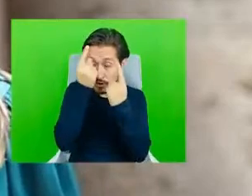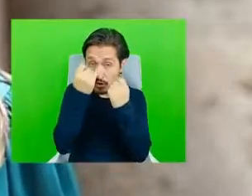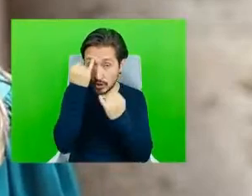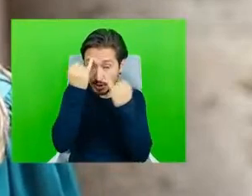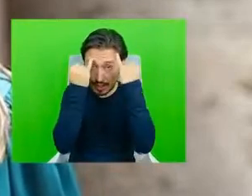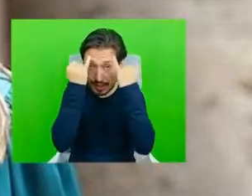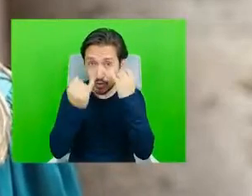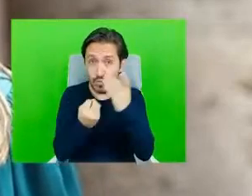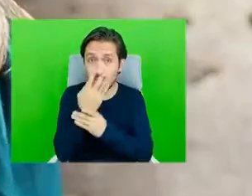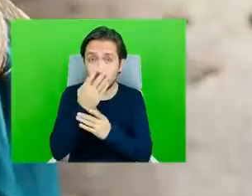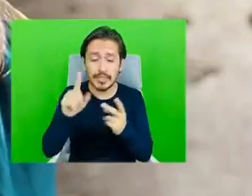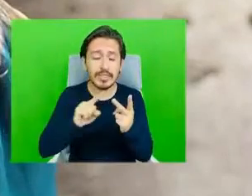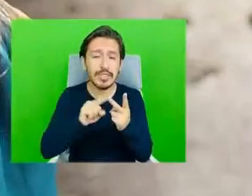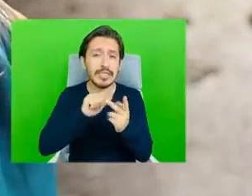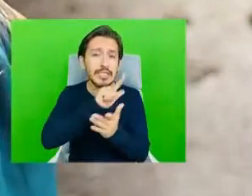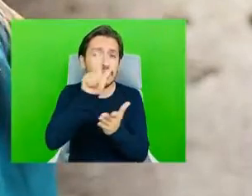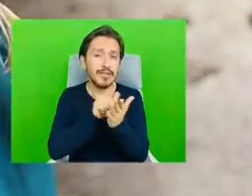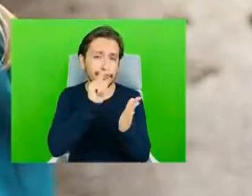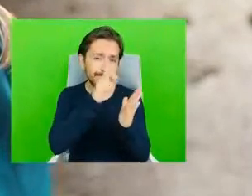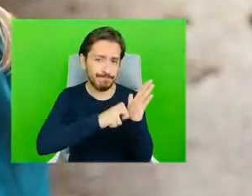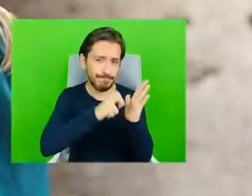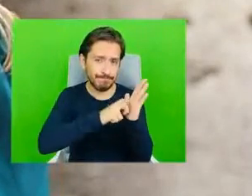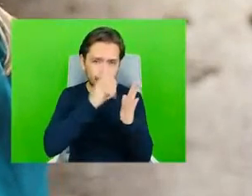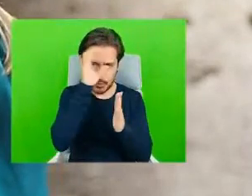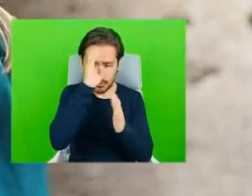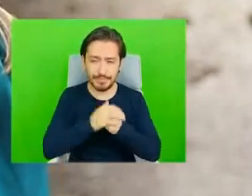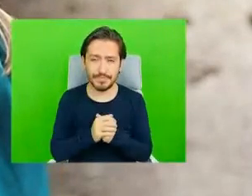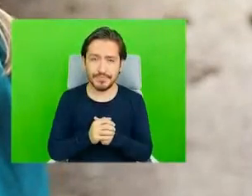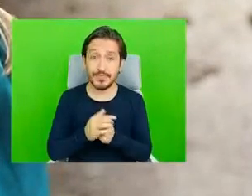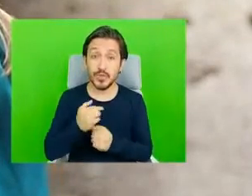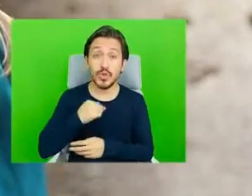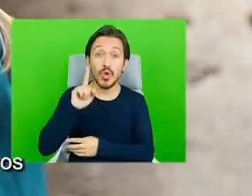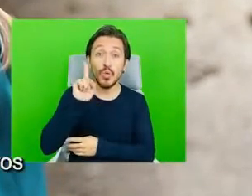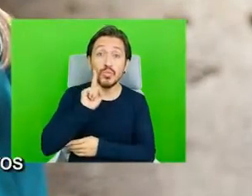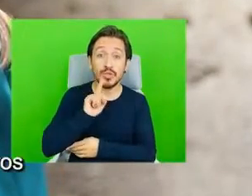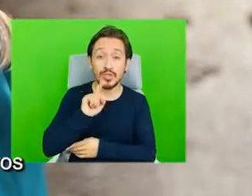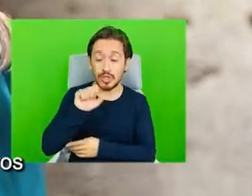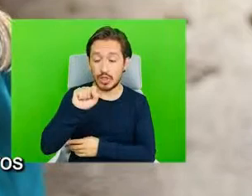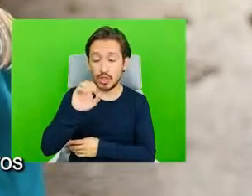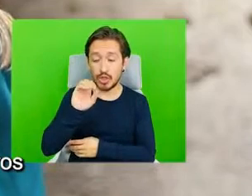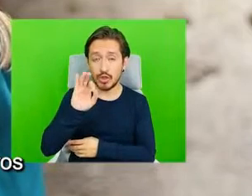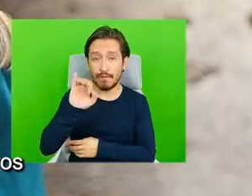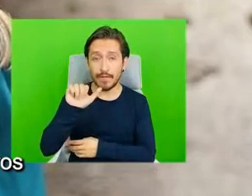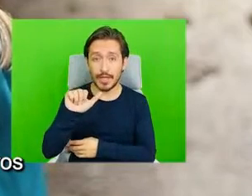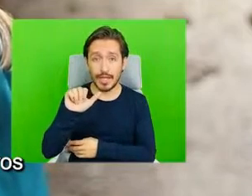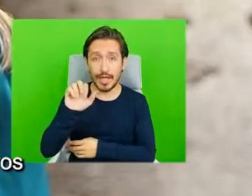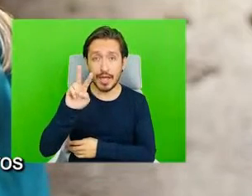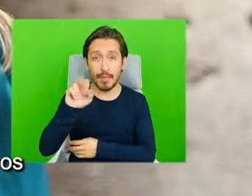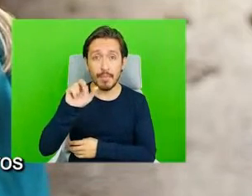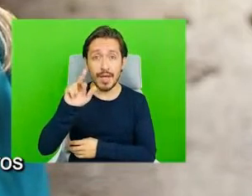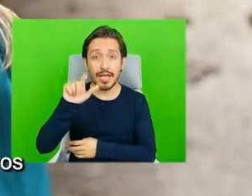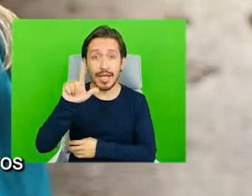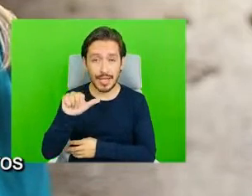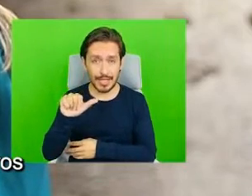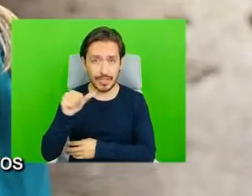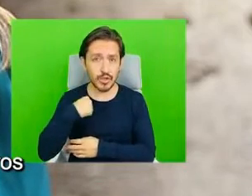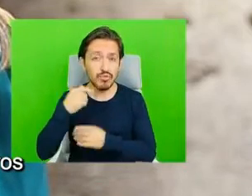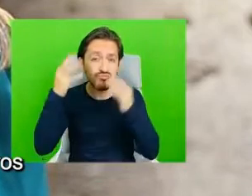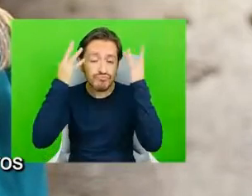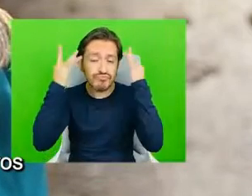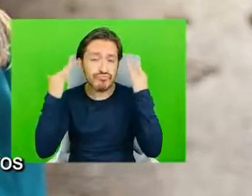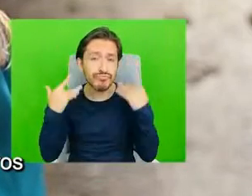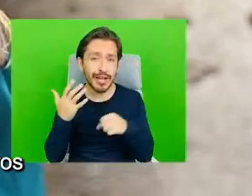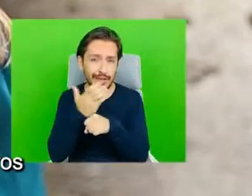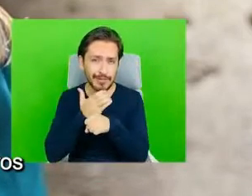las políticas culturales. Mi nombre es Sofía Varela. Soy una mujer, tengo el cabello café, a la altura de los hombros y tengo